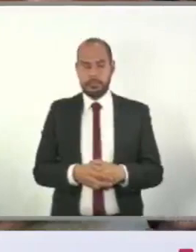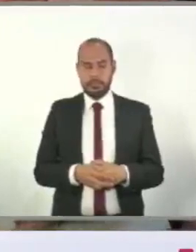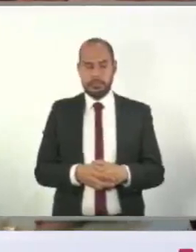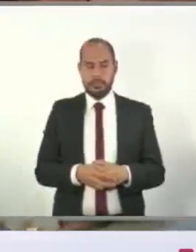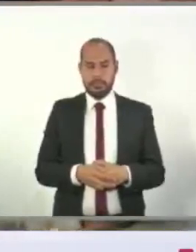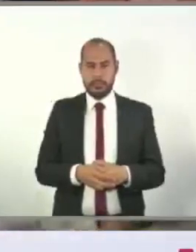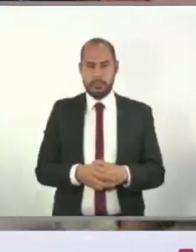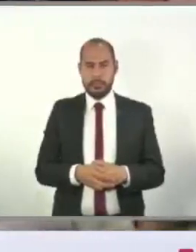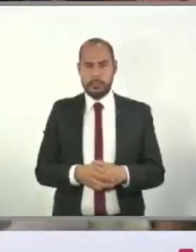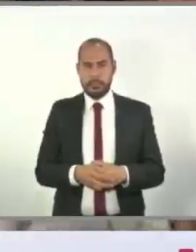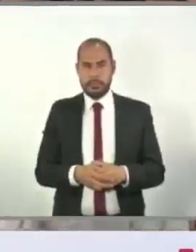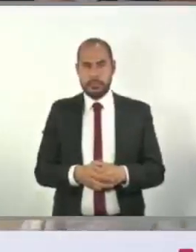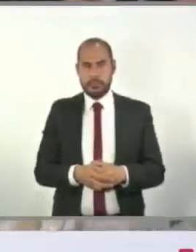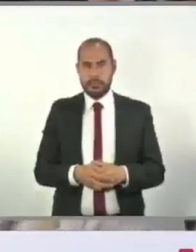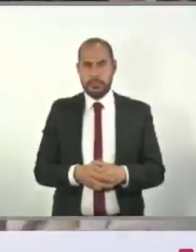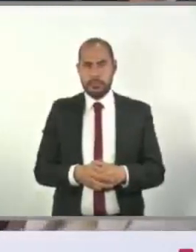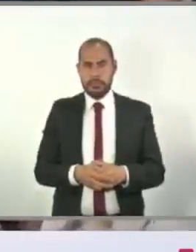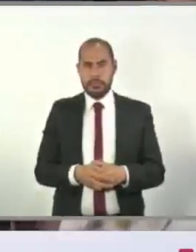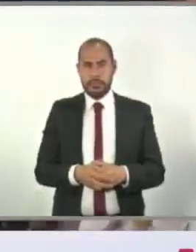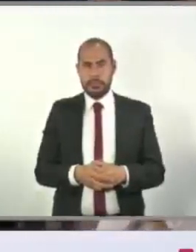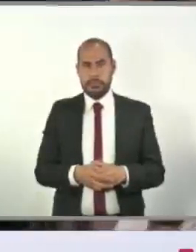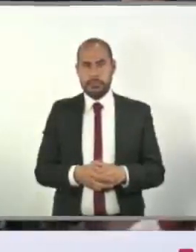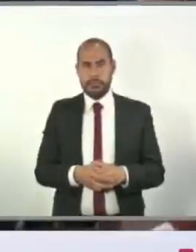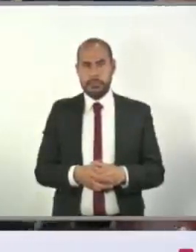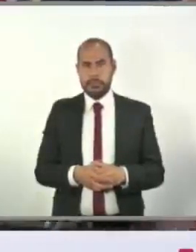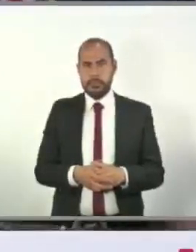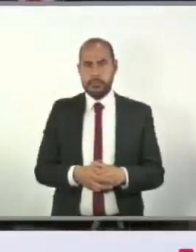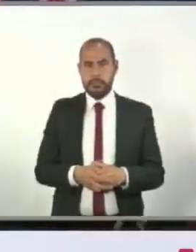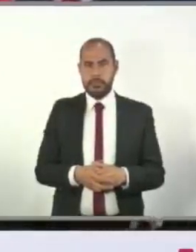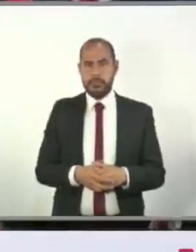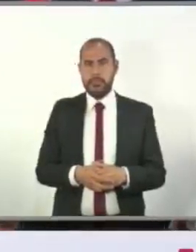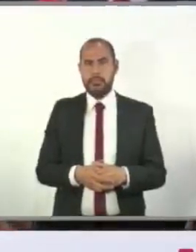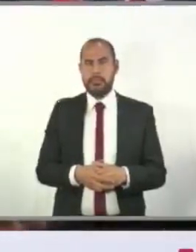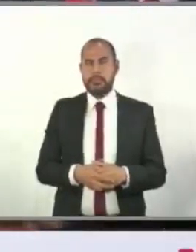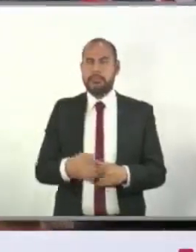doy es vino y pan,